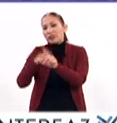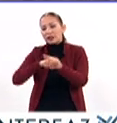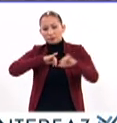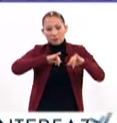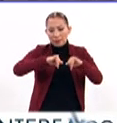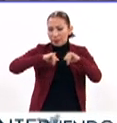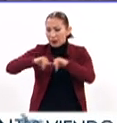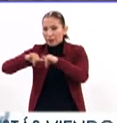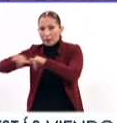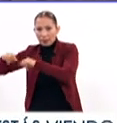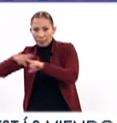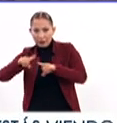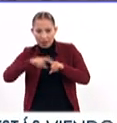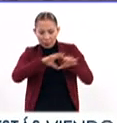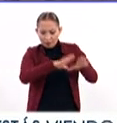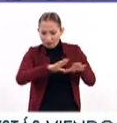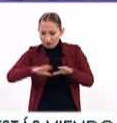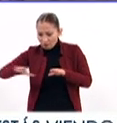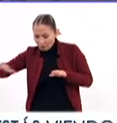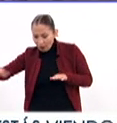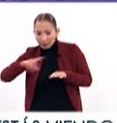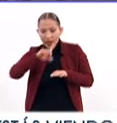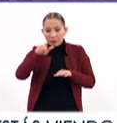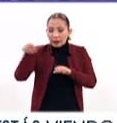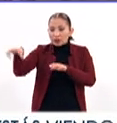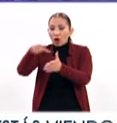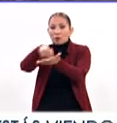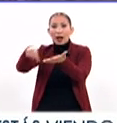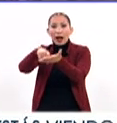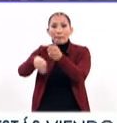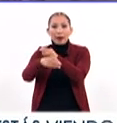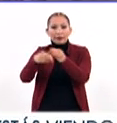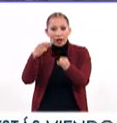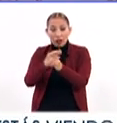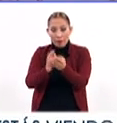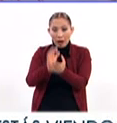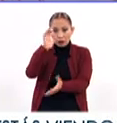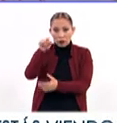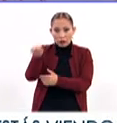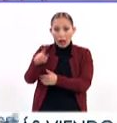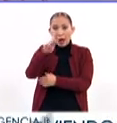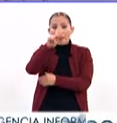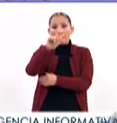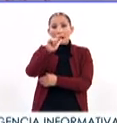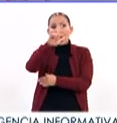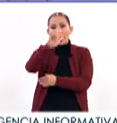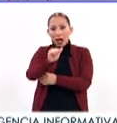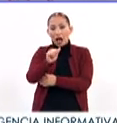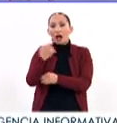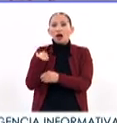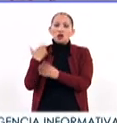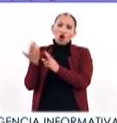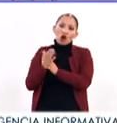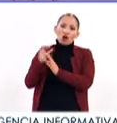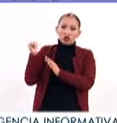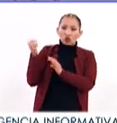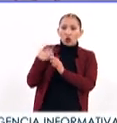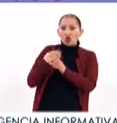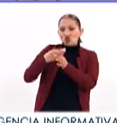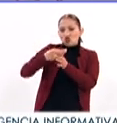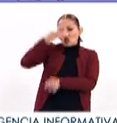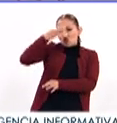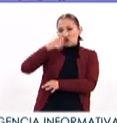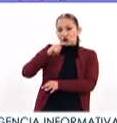planos de ingeniería. De ahí pasaría a la adquisición de materiales, gran parte de ello es placa y alguna parte pequeña es